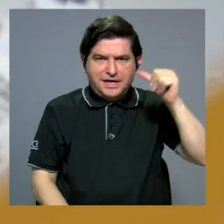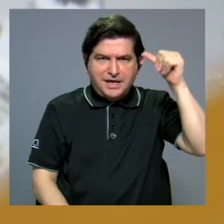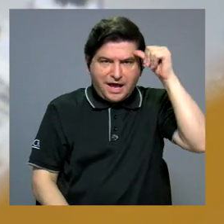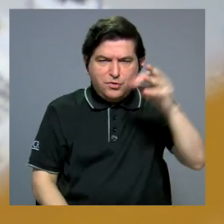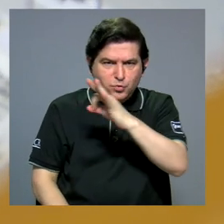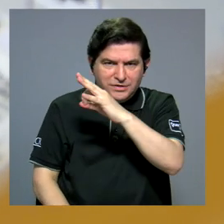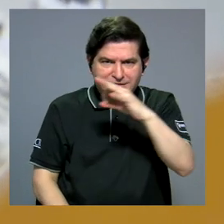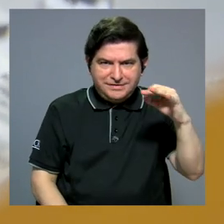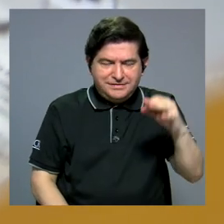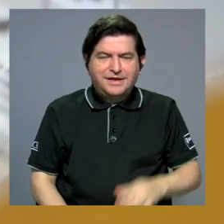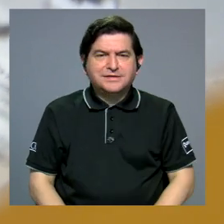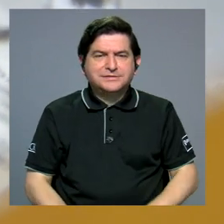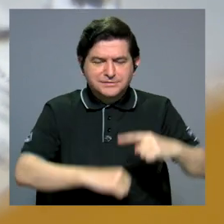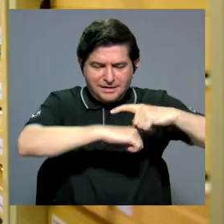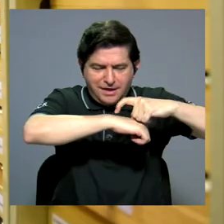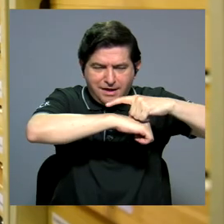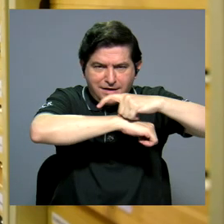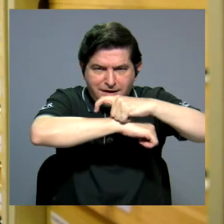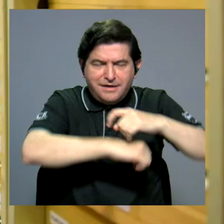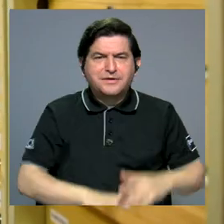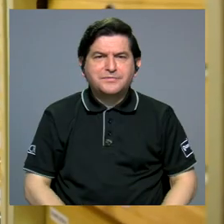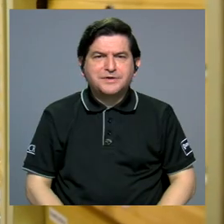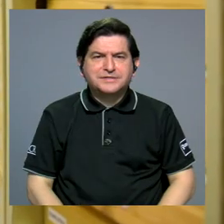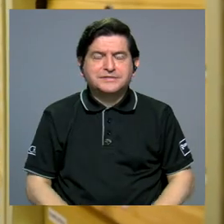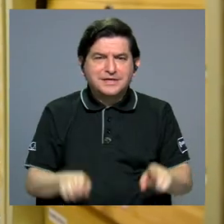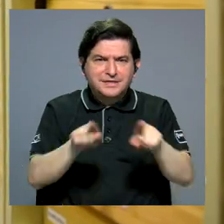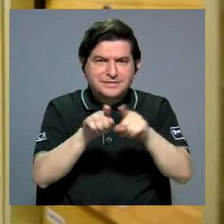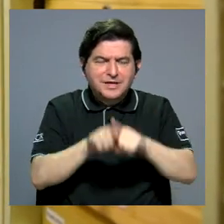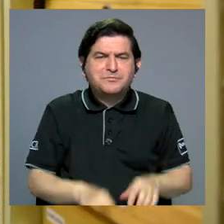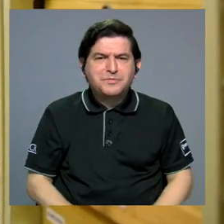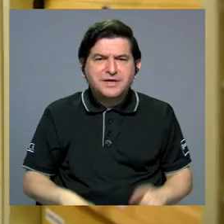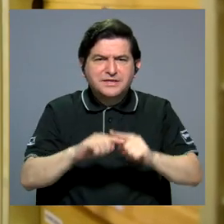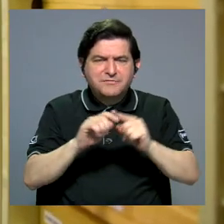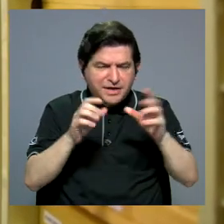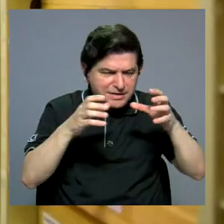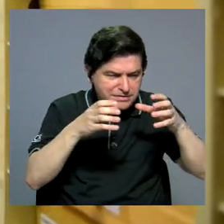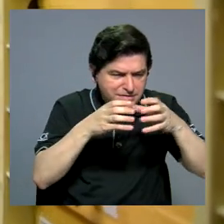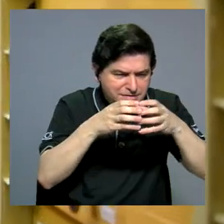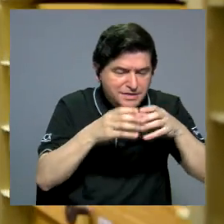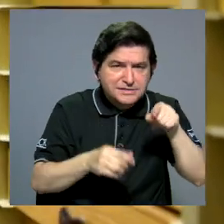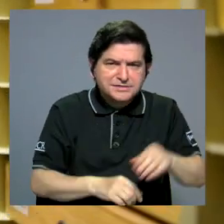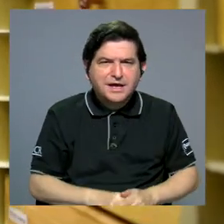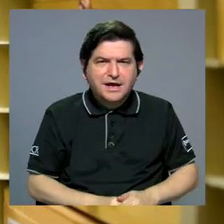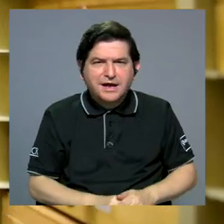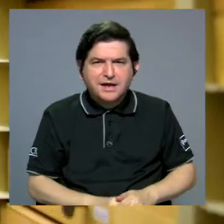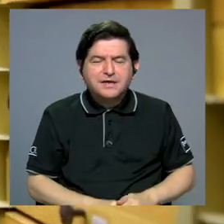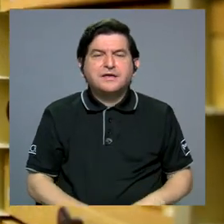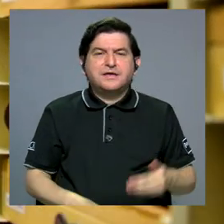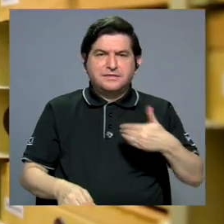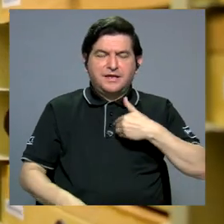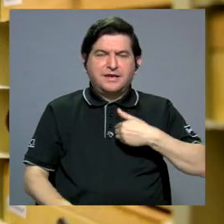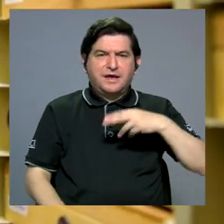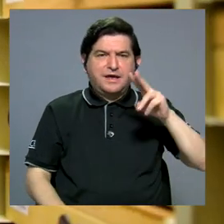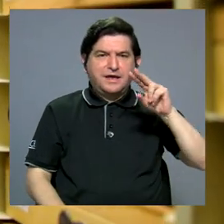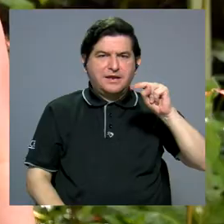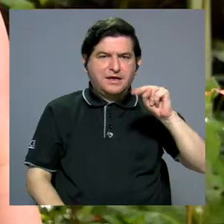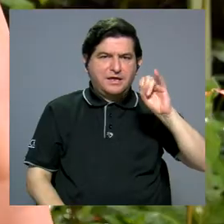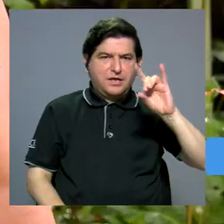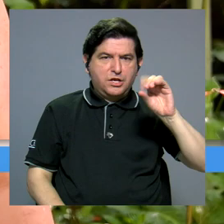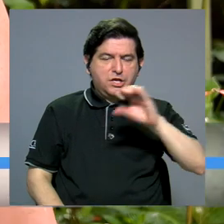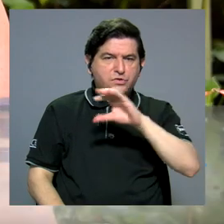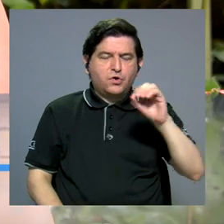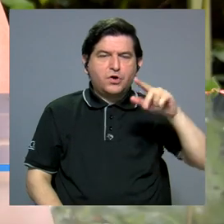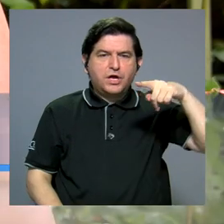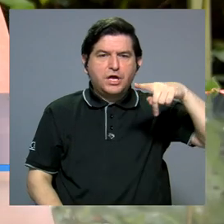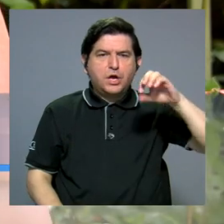adultos de abejas, de larvas, de las celdas o las camaritas en las que se forman en los nidos y del polen.